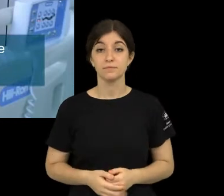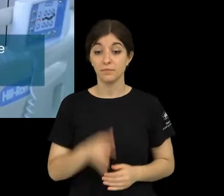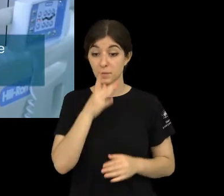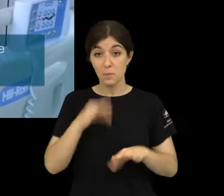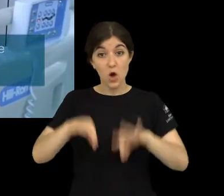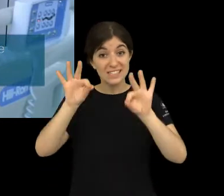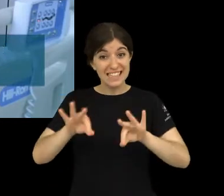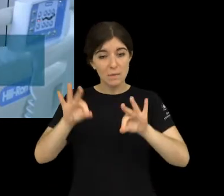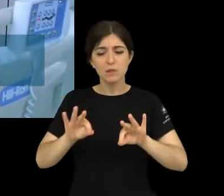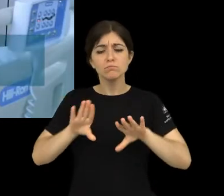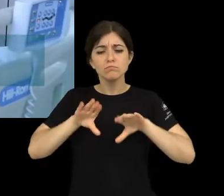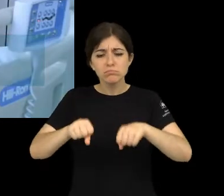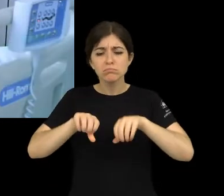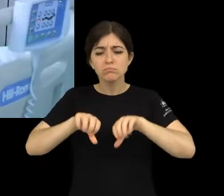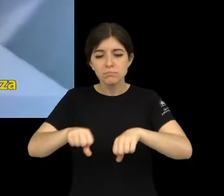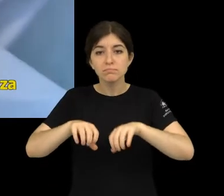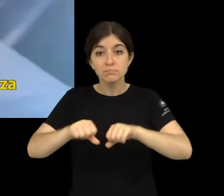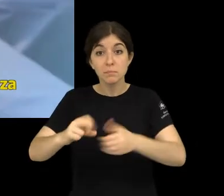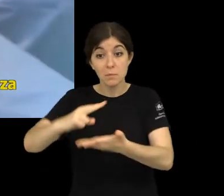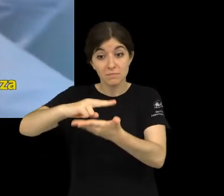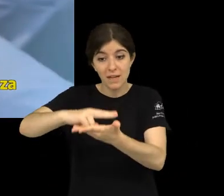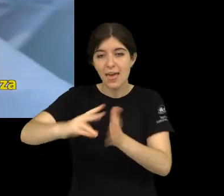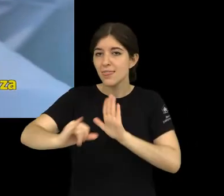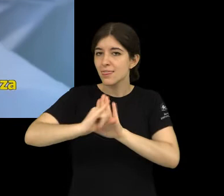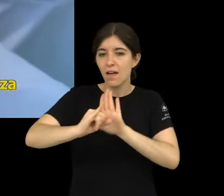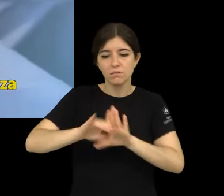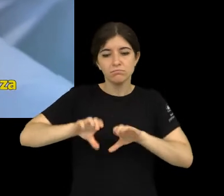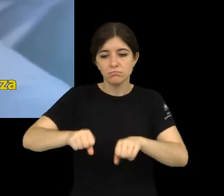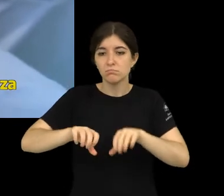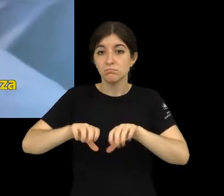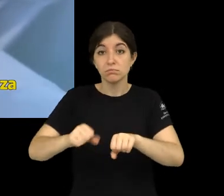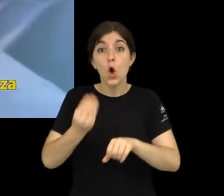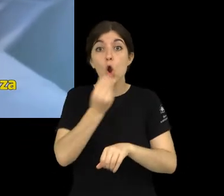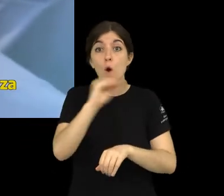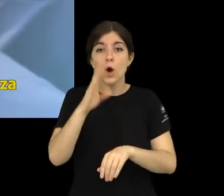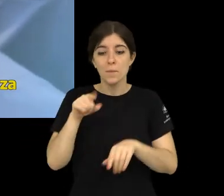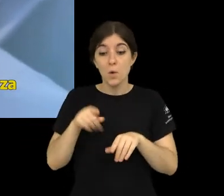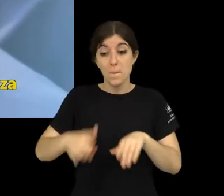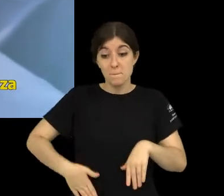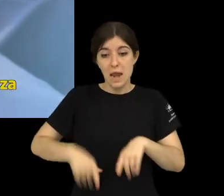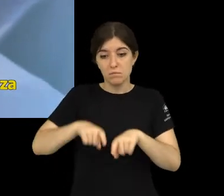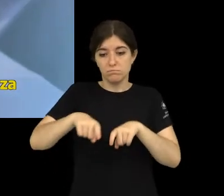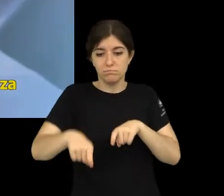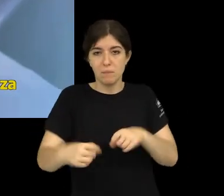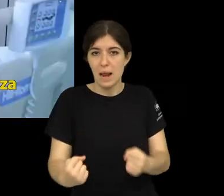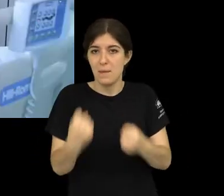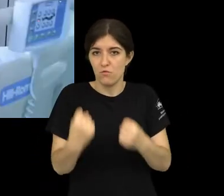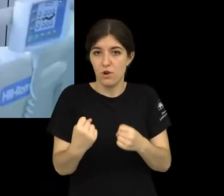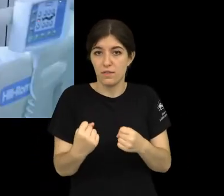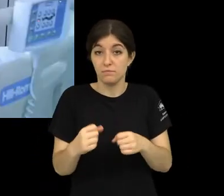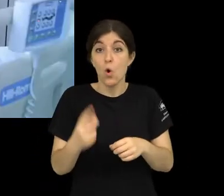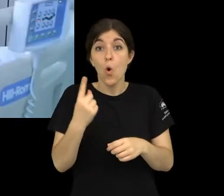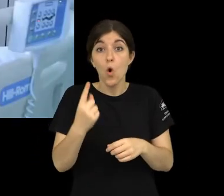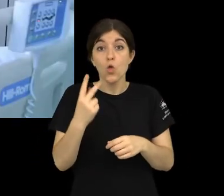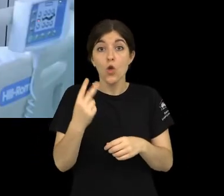Vamos a lo más cercano posible al paciente. Lo ideal es tener una pierna adelantada para poder hacer más fuerza. Y a